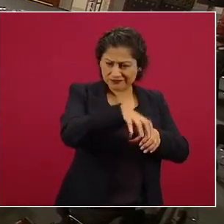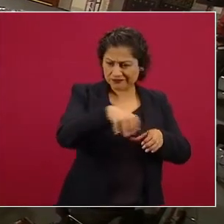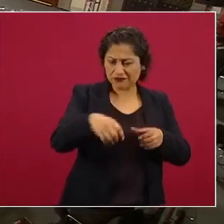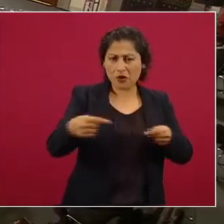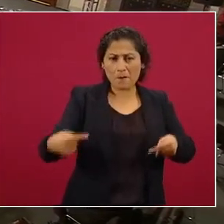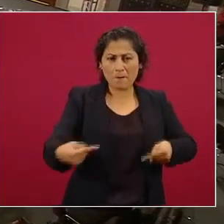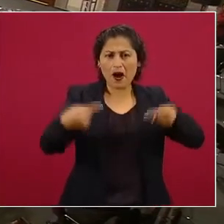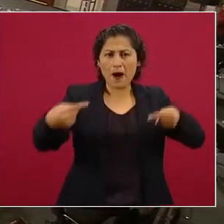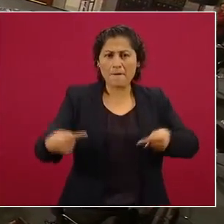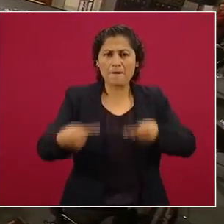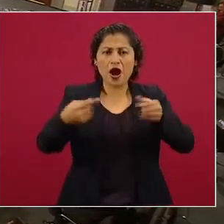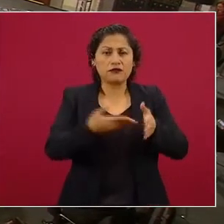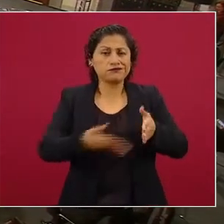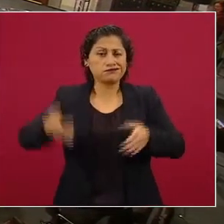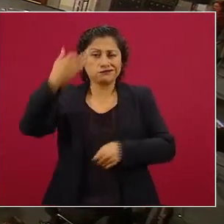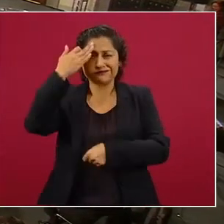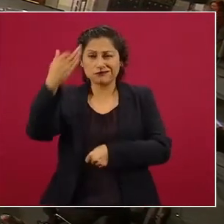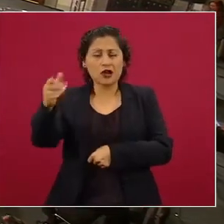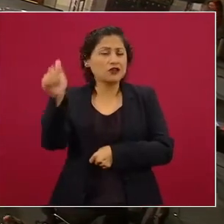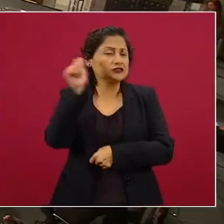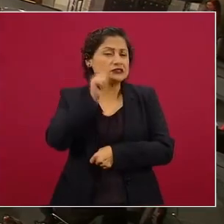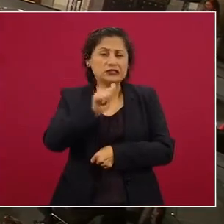Yo hasta celebro